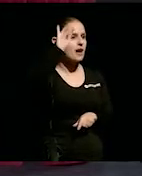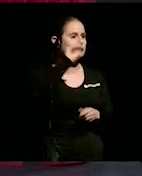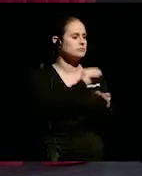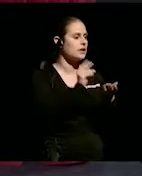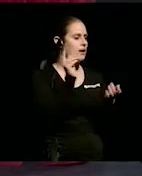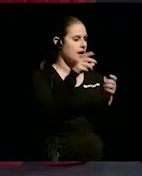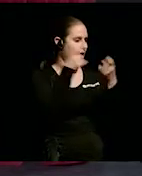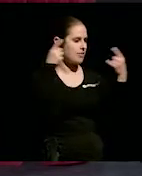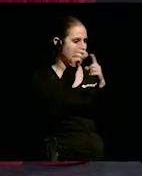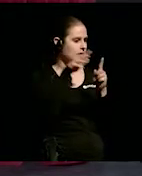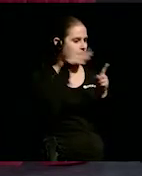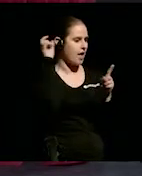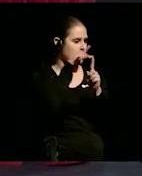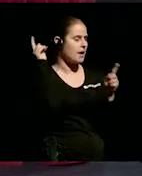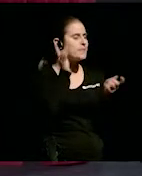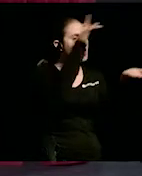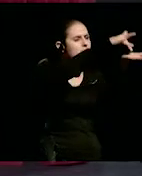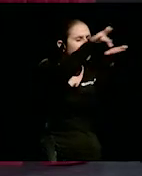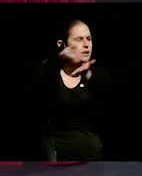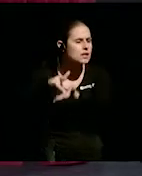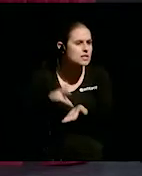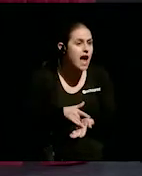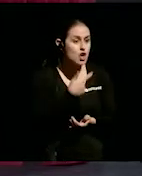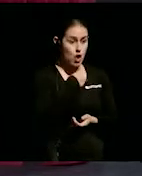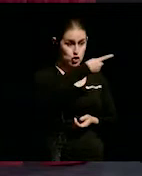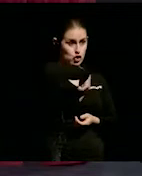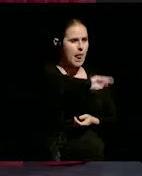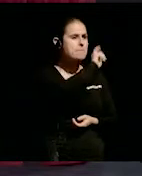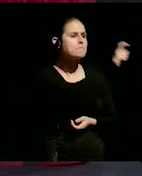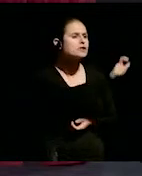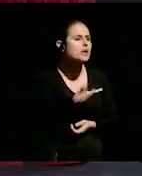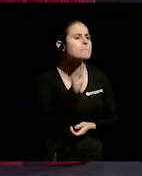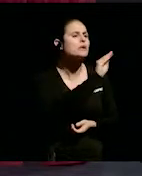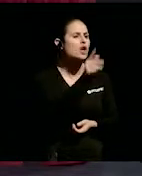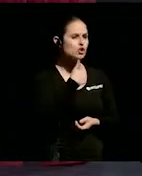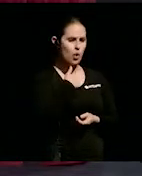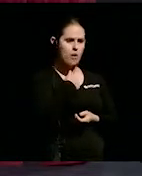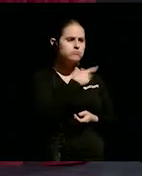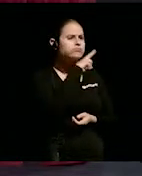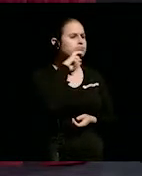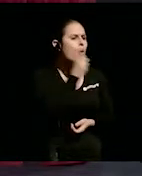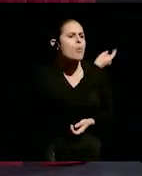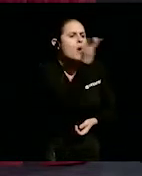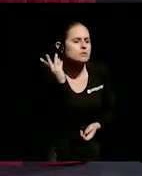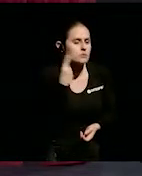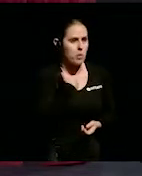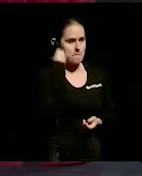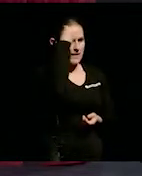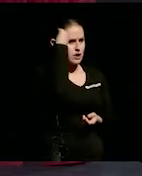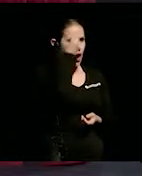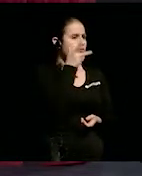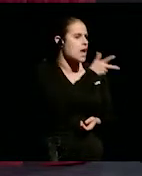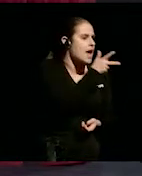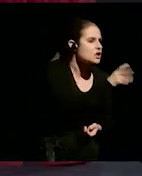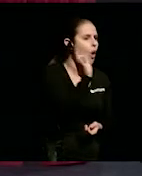pueblo, para cada ciudadano y persona se pregunte ¿cuánto valgo yo? ¿Qué valgo yo? Porque pensamos firmemente que los derechos y el valor de